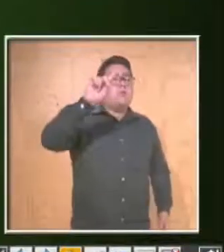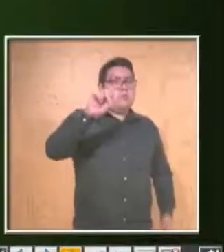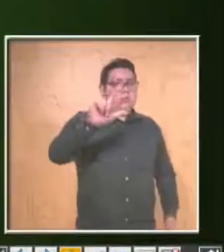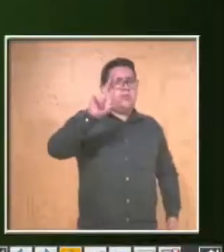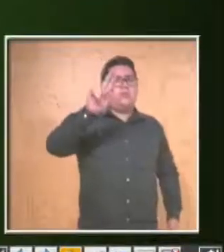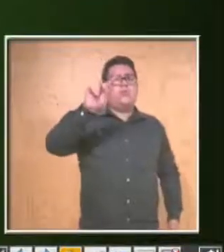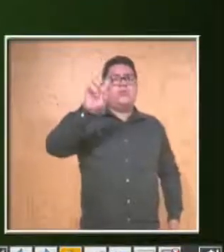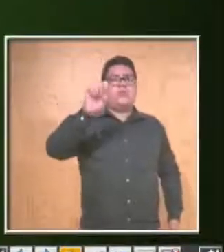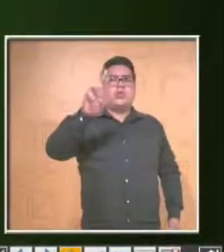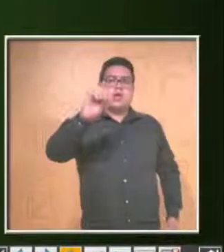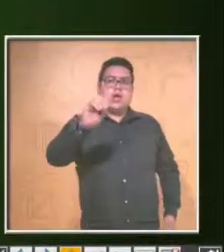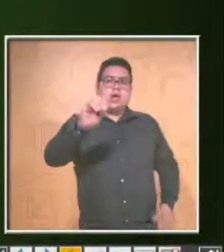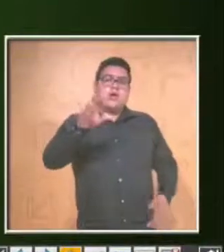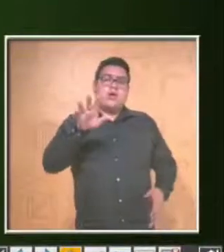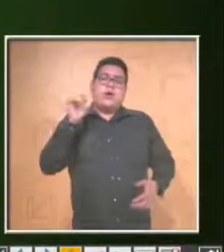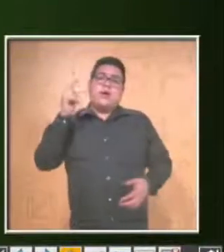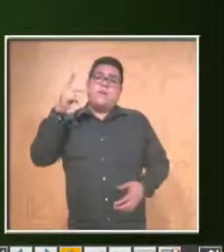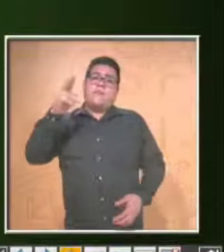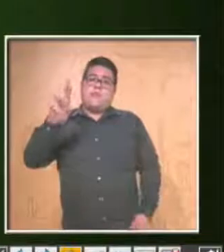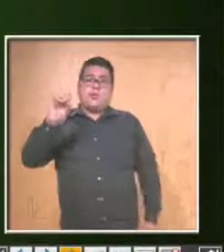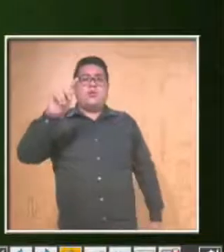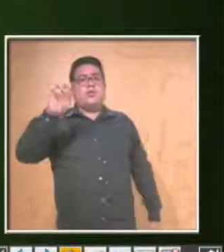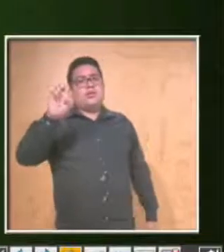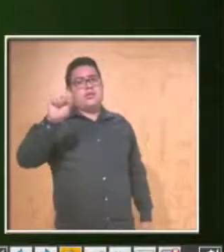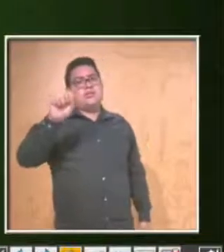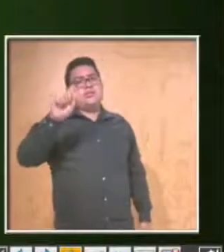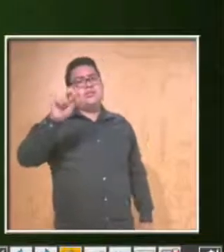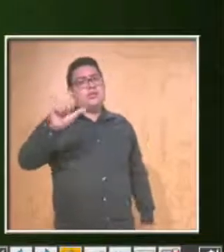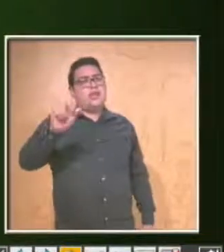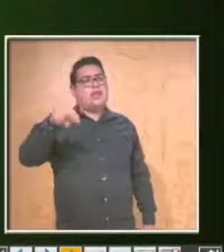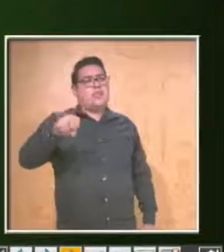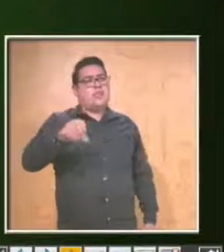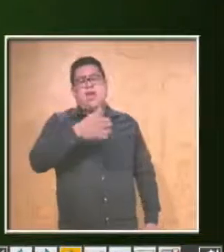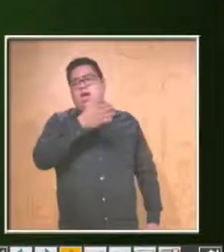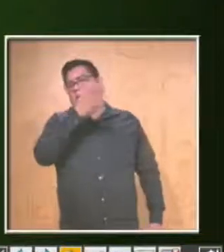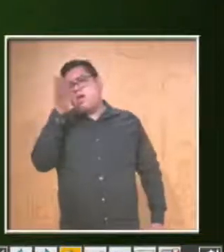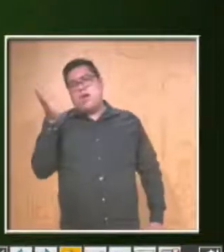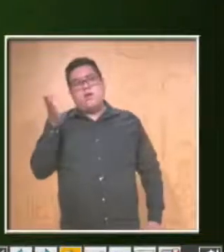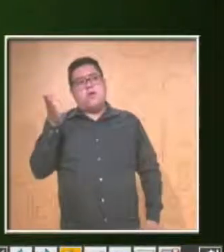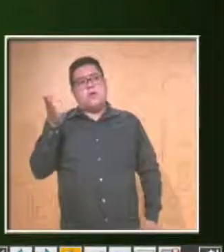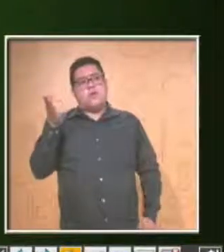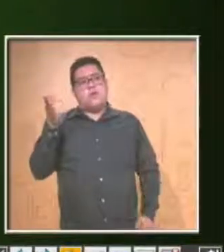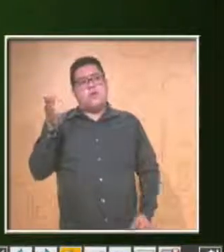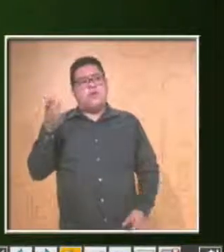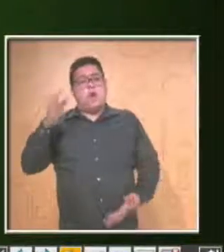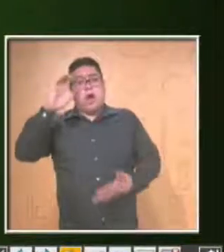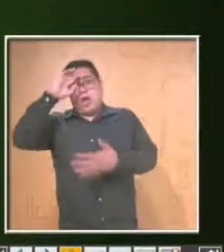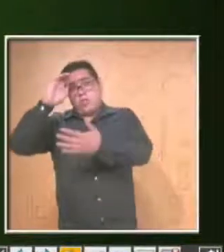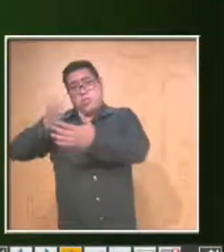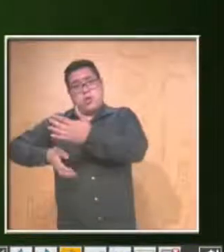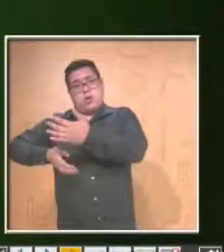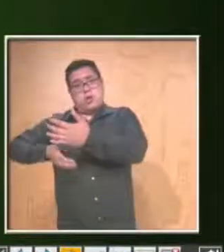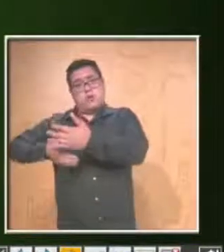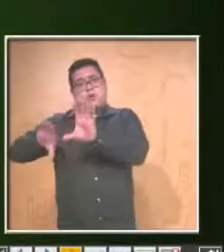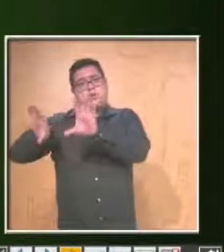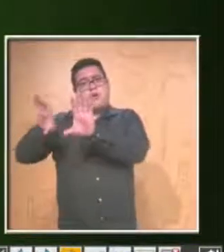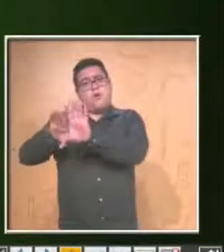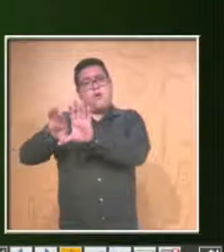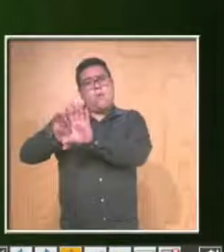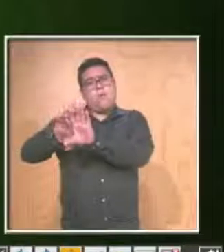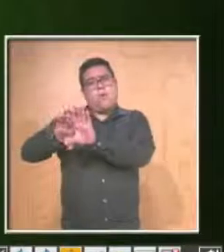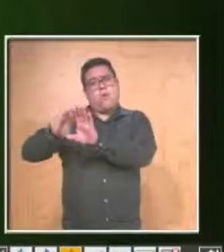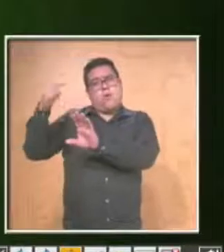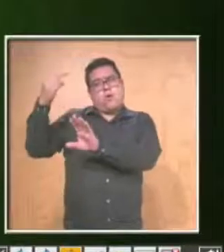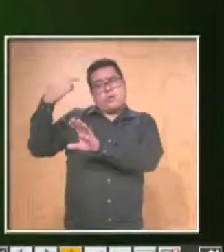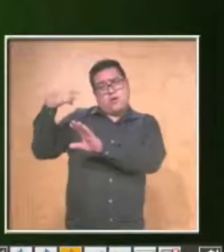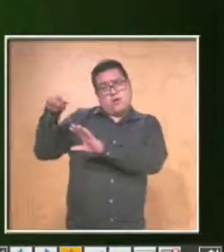Ignacio de Loyola por el lado de los católicos, que es quien funda la Compañía de Jesús, conocemos como los jesuitas. Y a partir